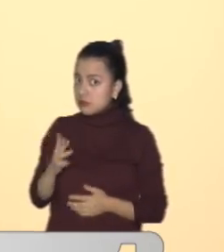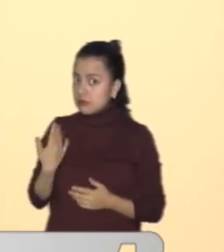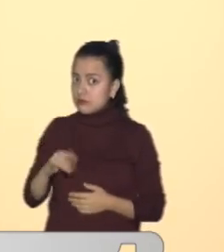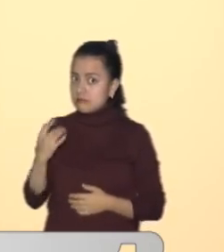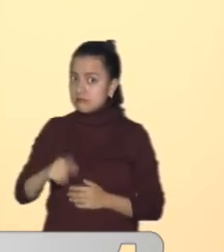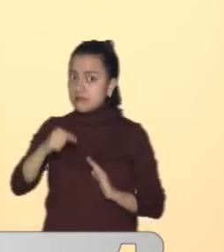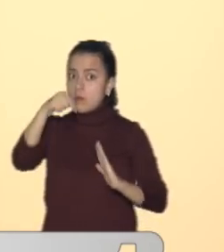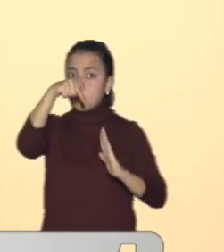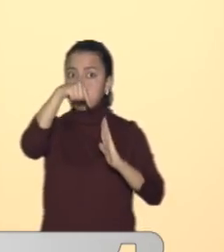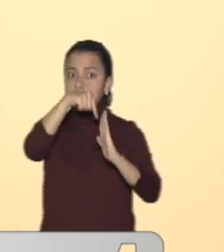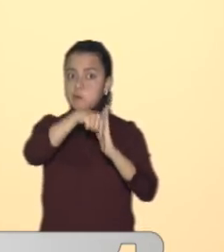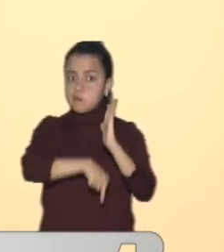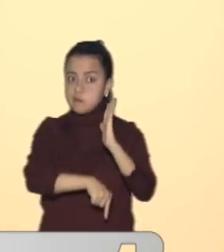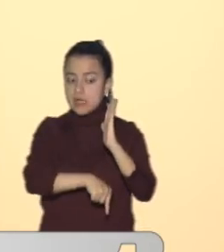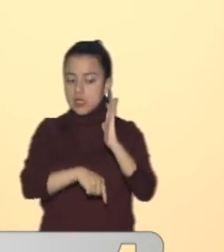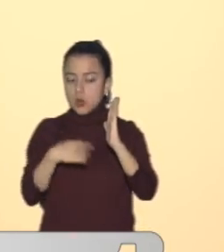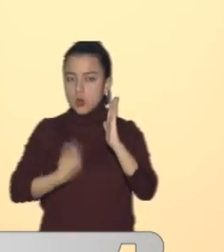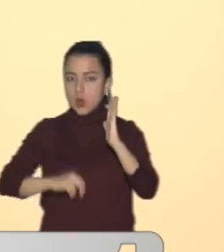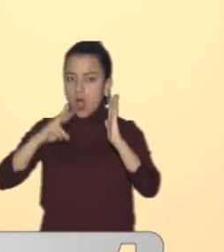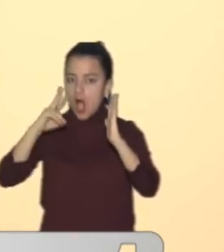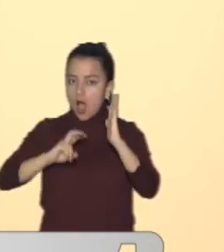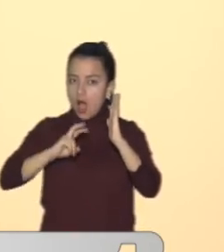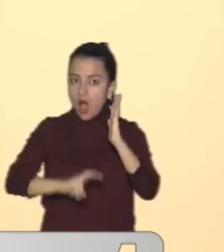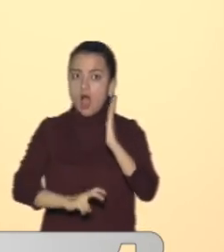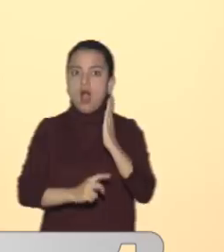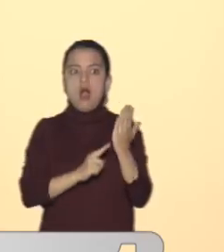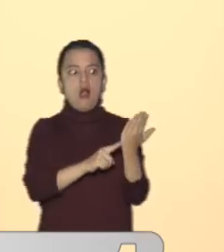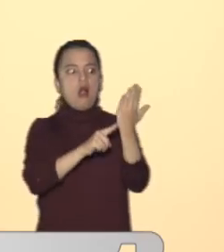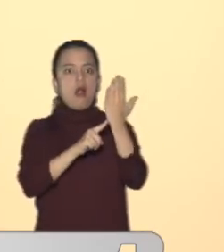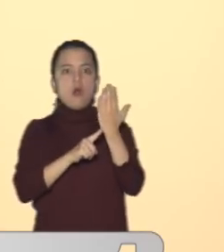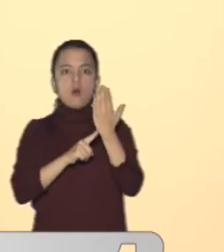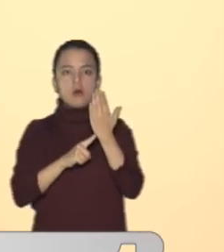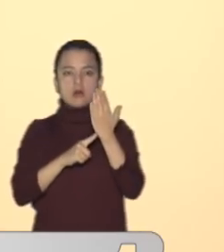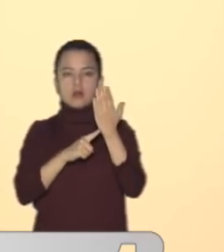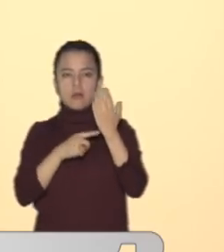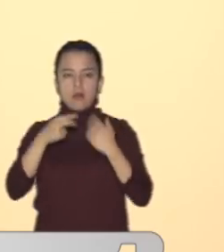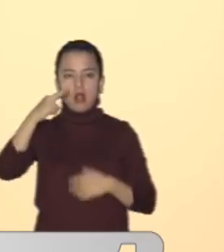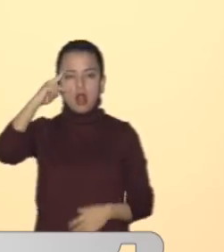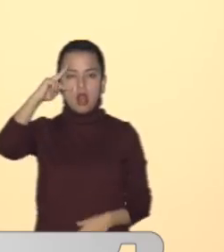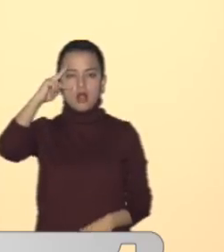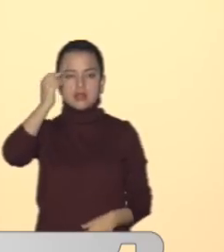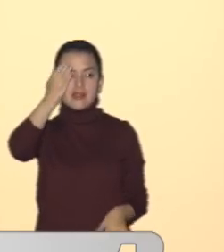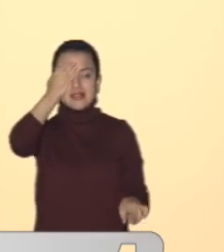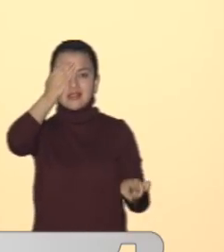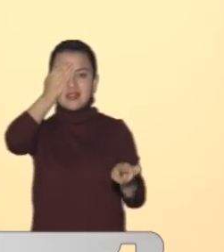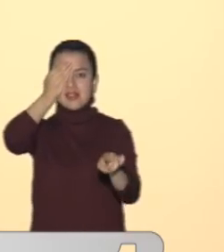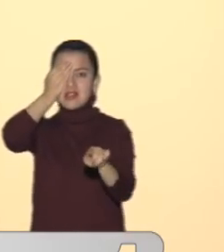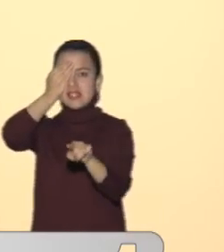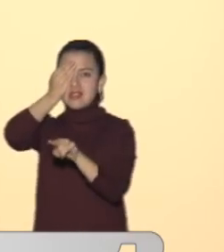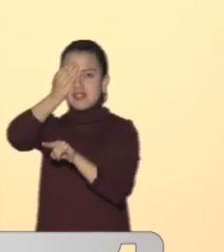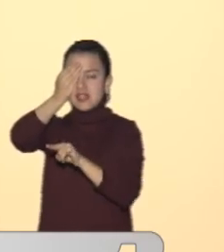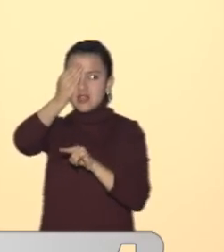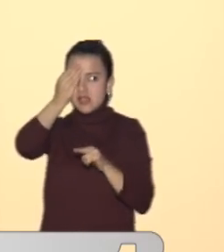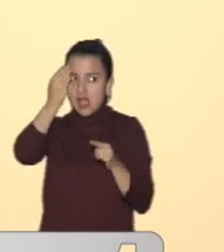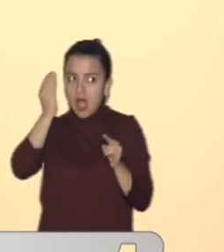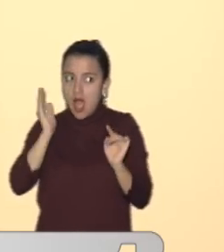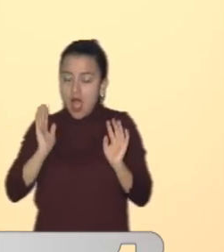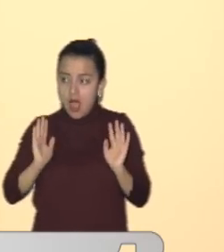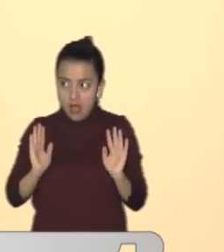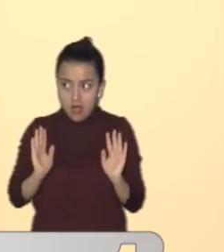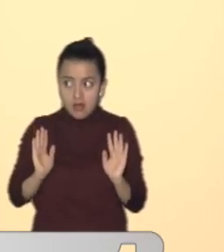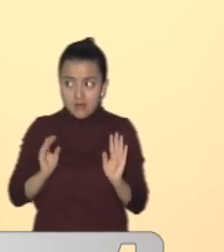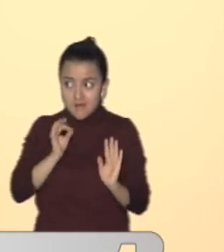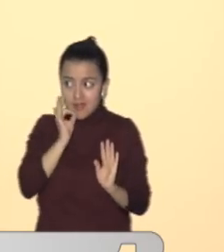y es que siempre ha ocurrido que estos centros de enseñanza pues realizan maniobras ahí como fraudulentas para darle